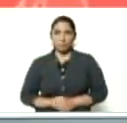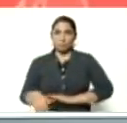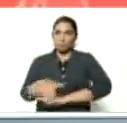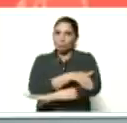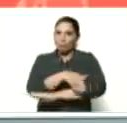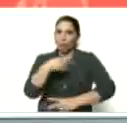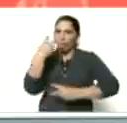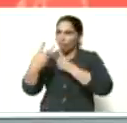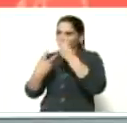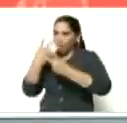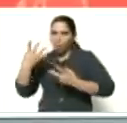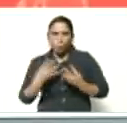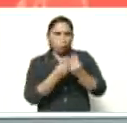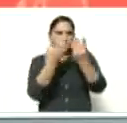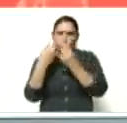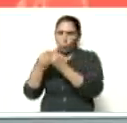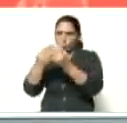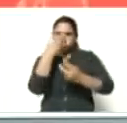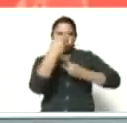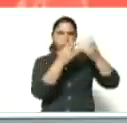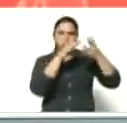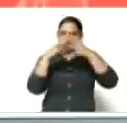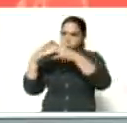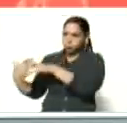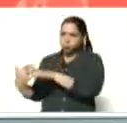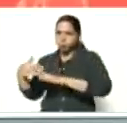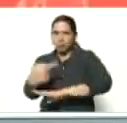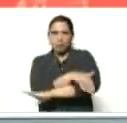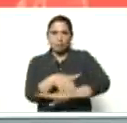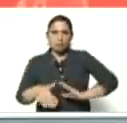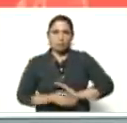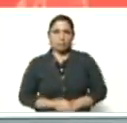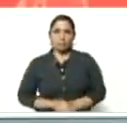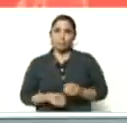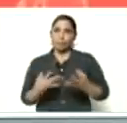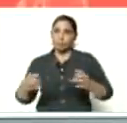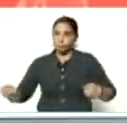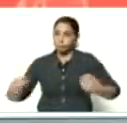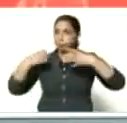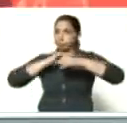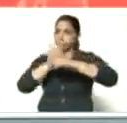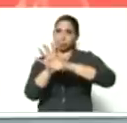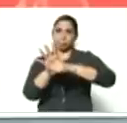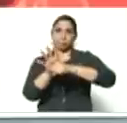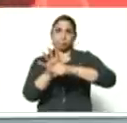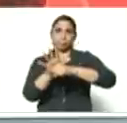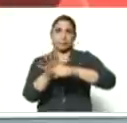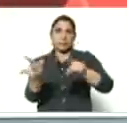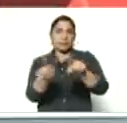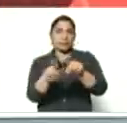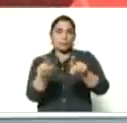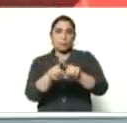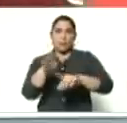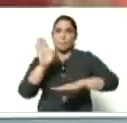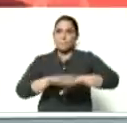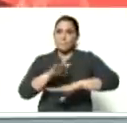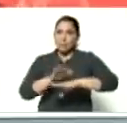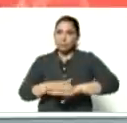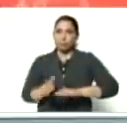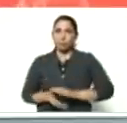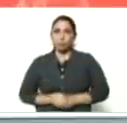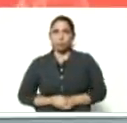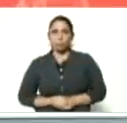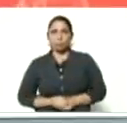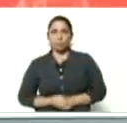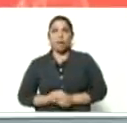con el pueblo, de visitar los barrios, visitar las calles, bueno, se le pegó el coronavirus, así como le pasó a Omar Prieto empezandito por